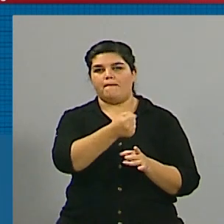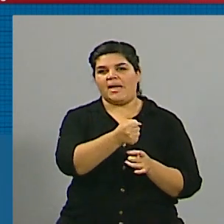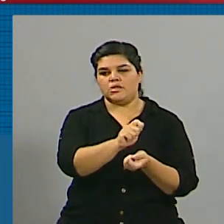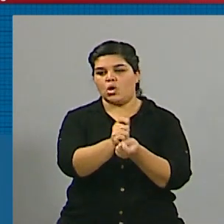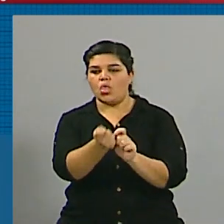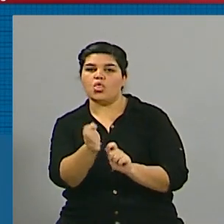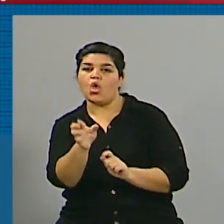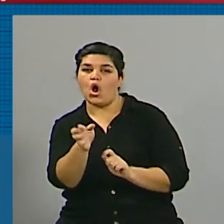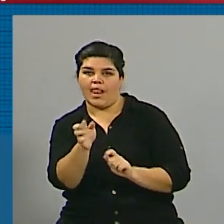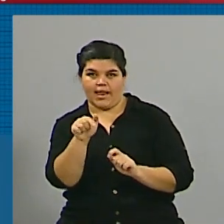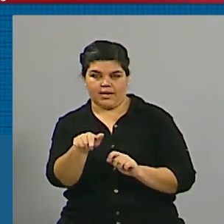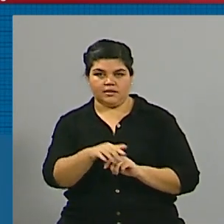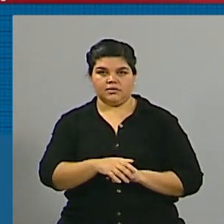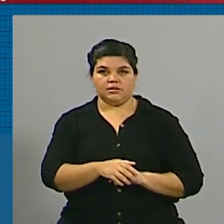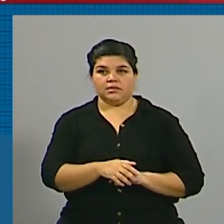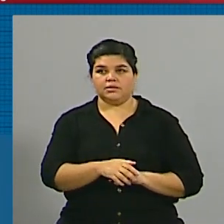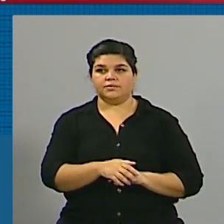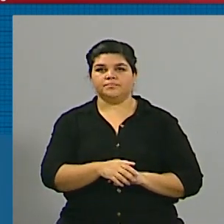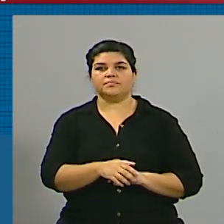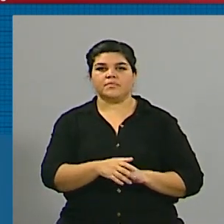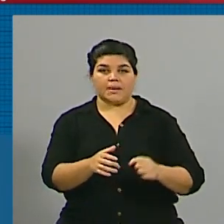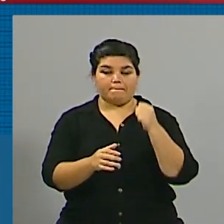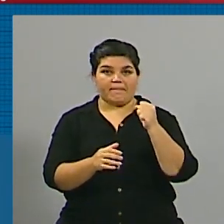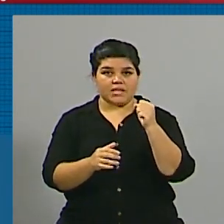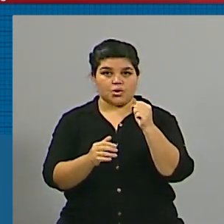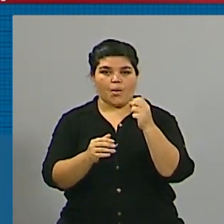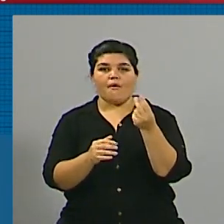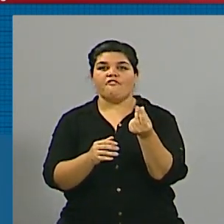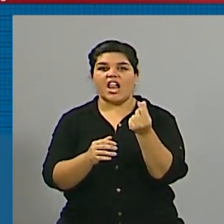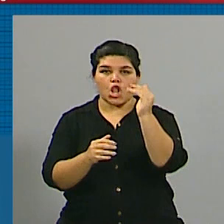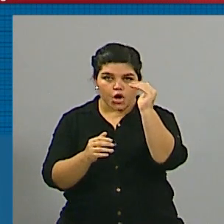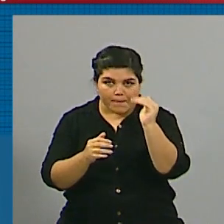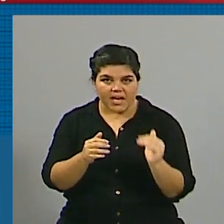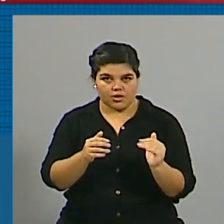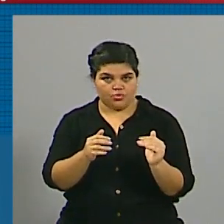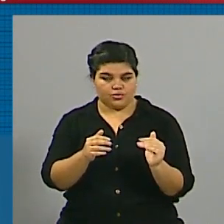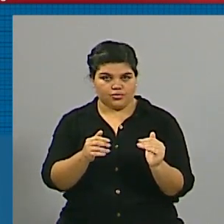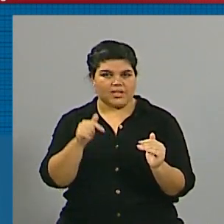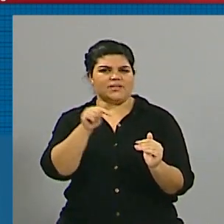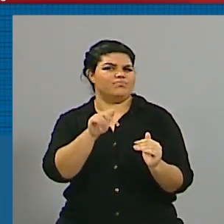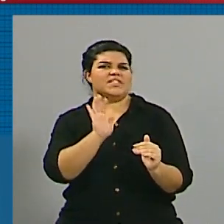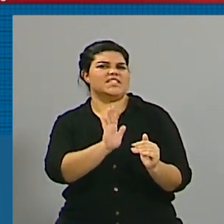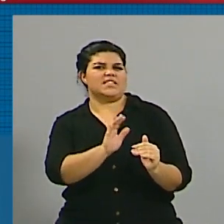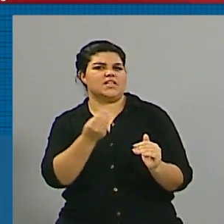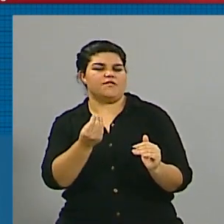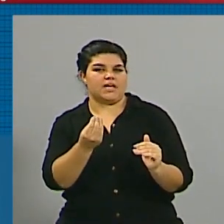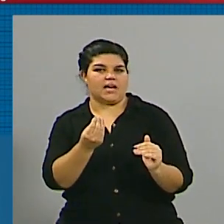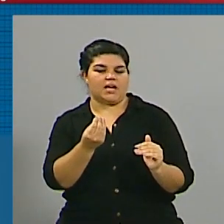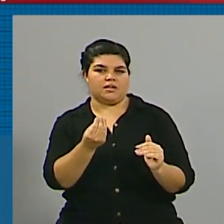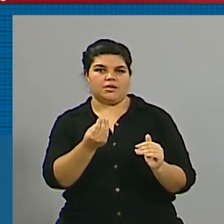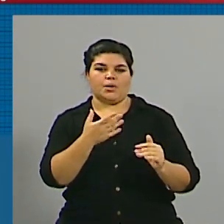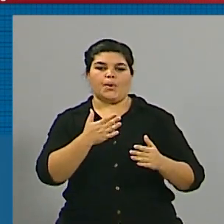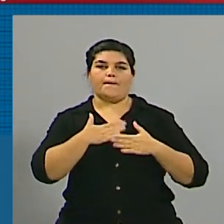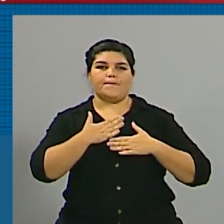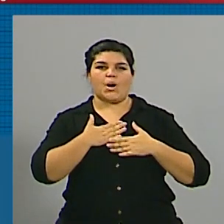primer lugar, subir el tipo de cambio, es decir, devaluar el peso, implica, como decía al comienzo, una pérdida del poder